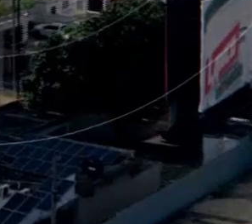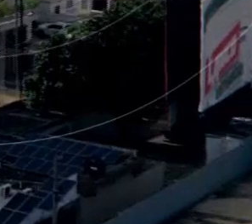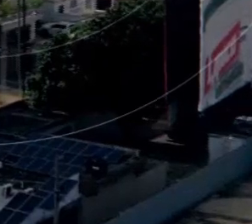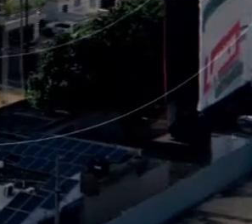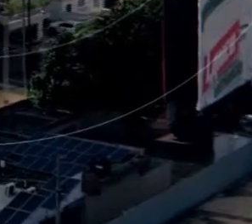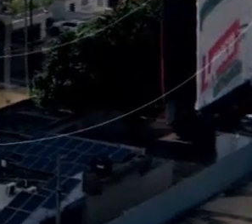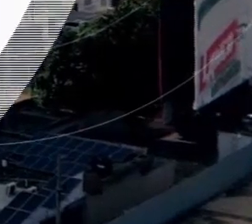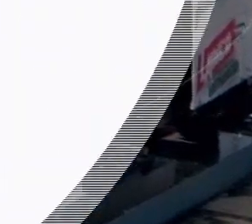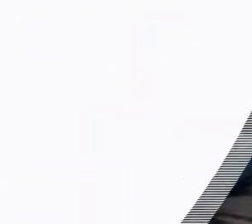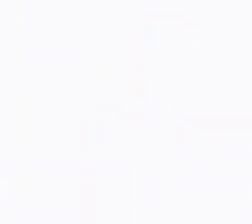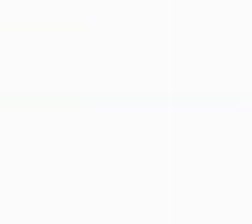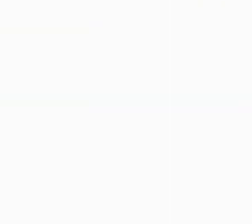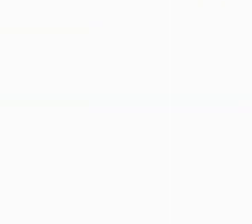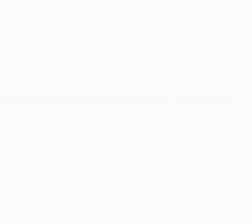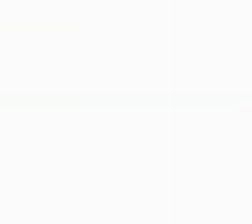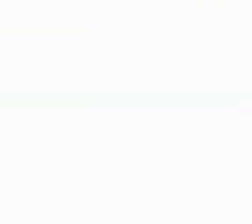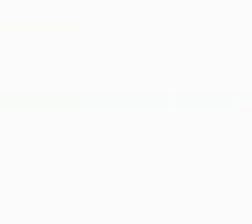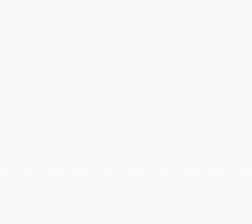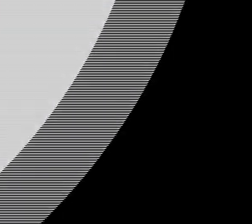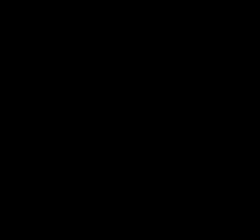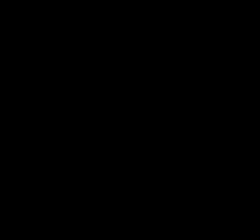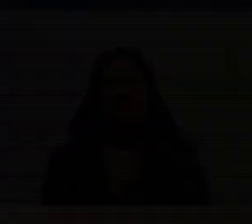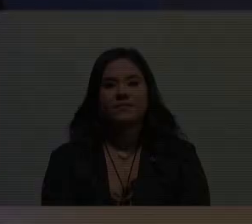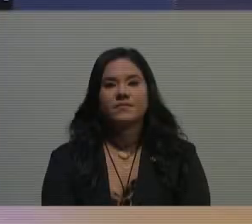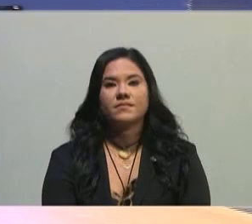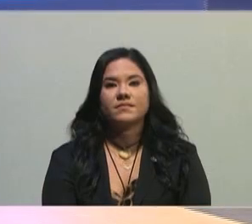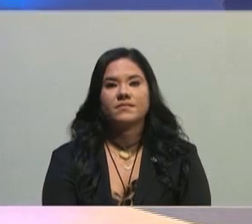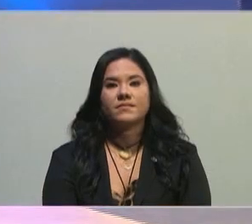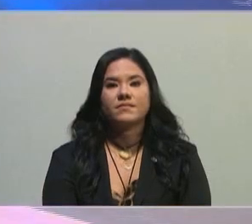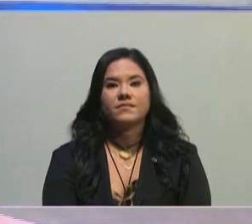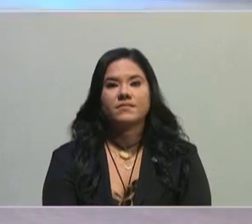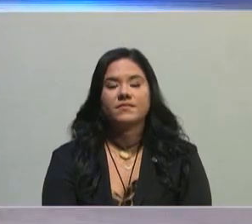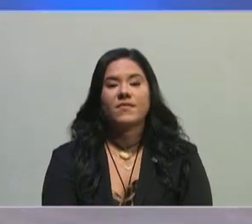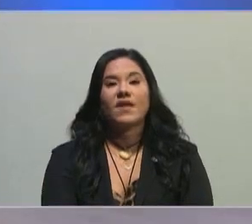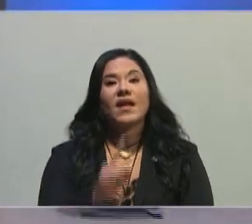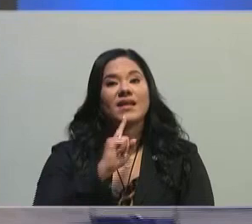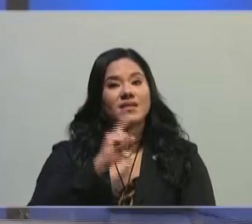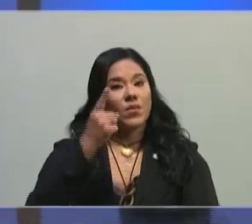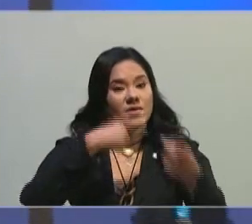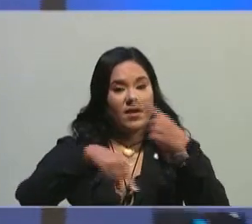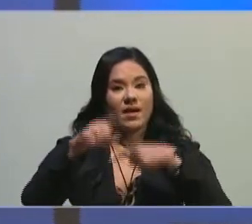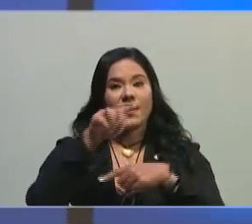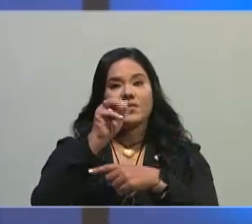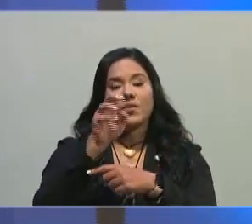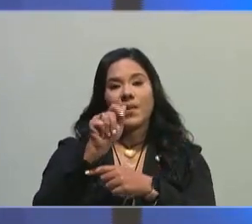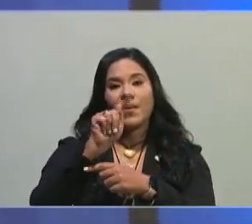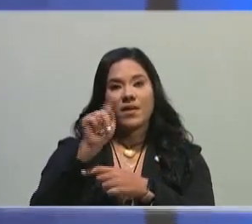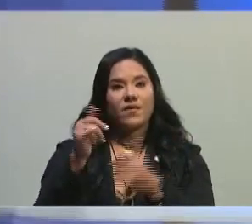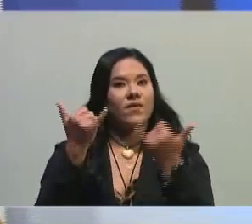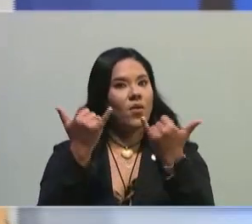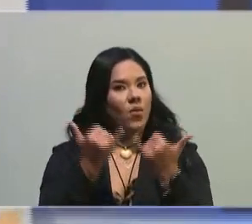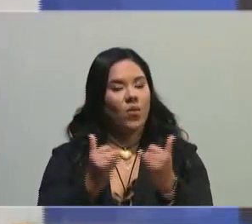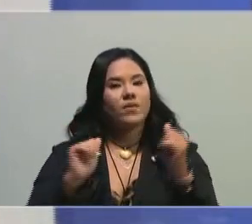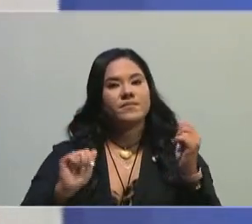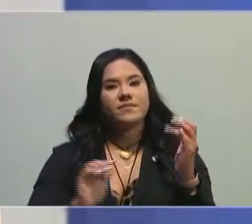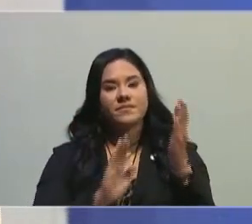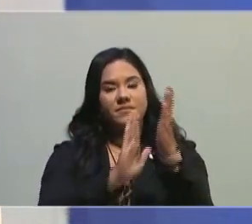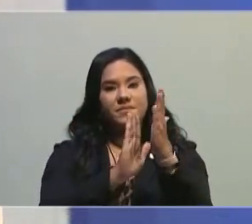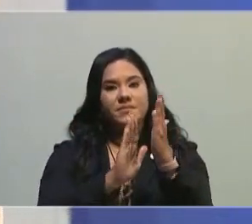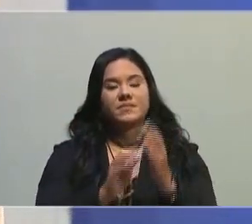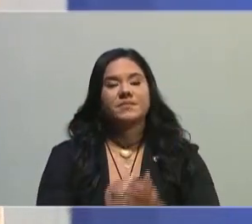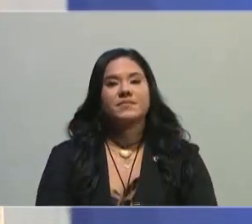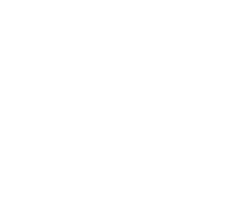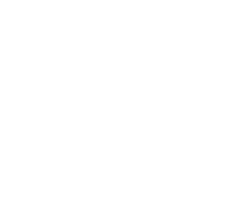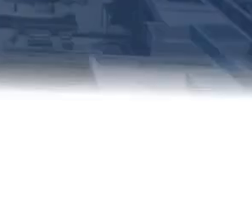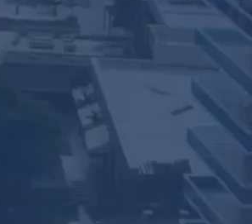para informarte aquí en map TV estamos de regreso en map TV y nos encontramos en su segmento frente